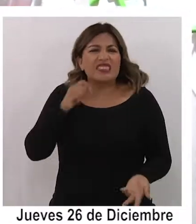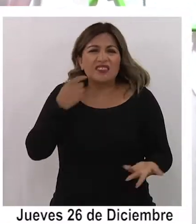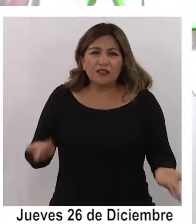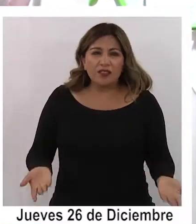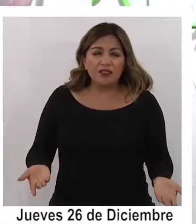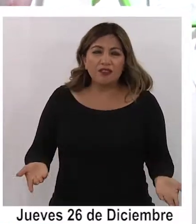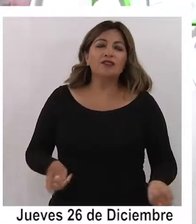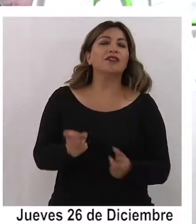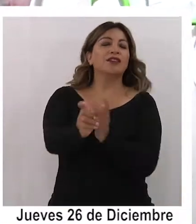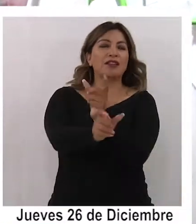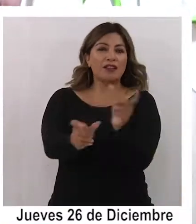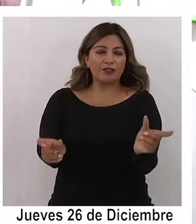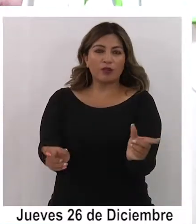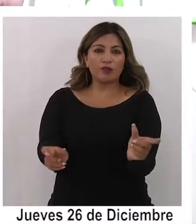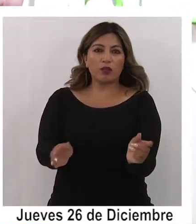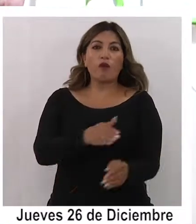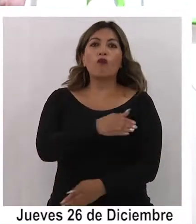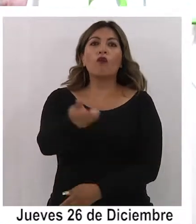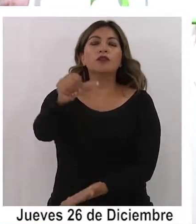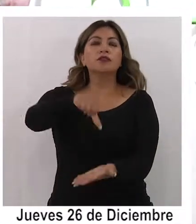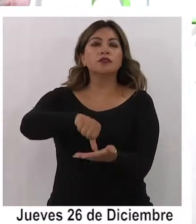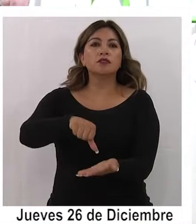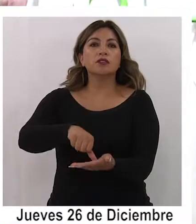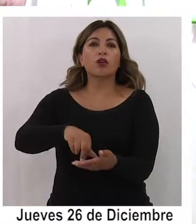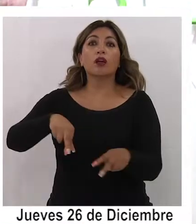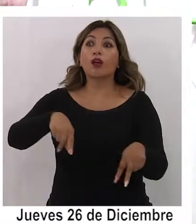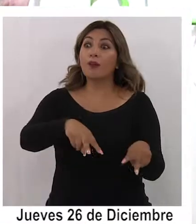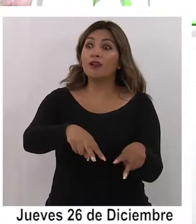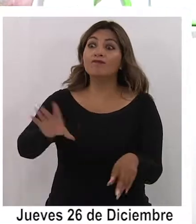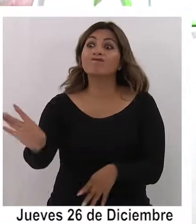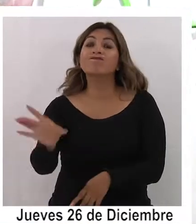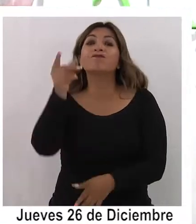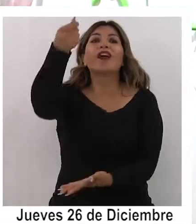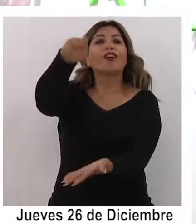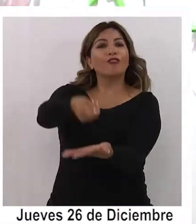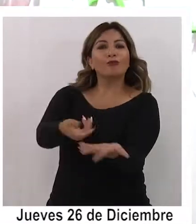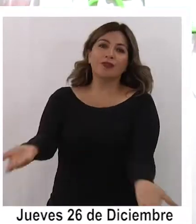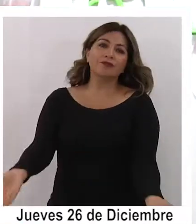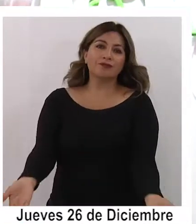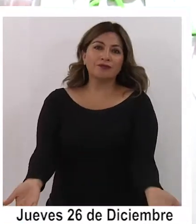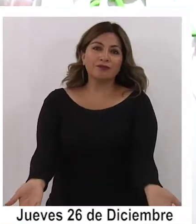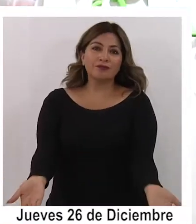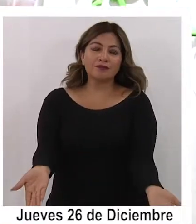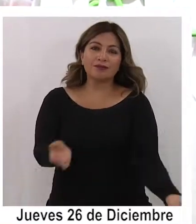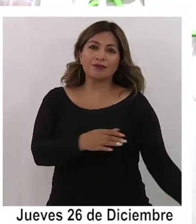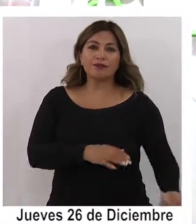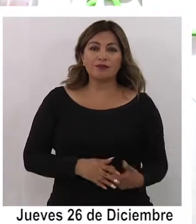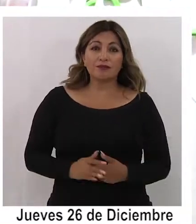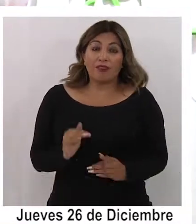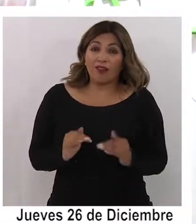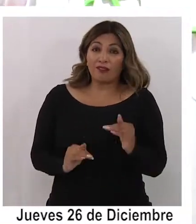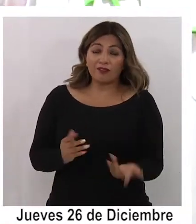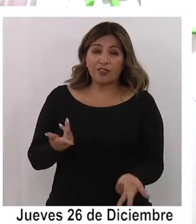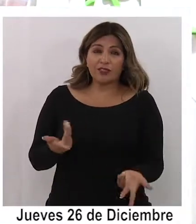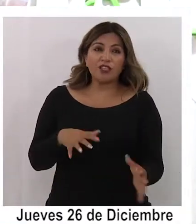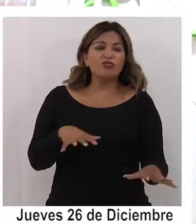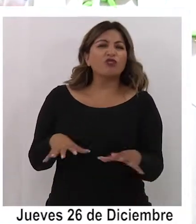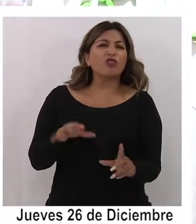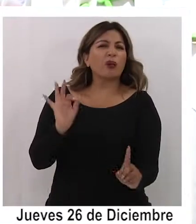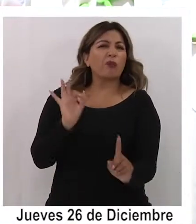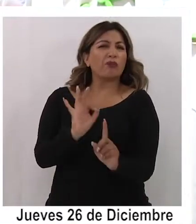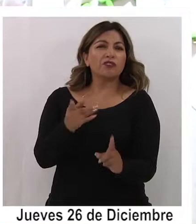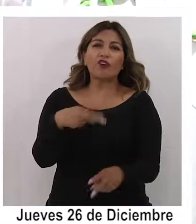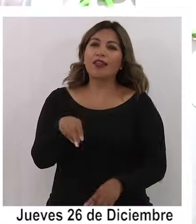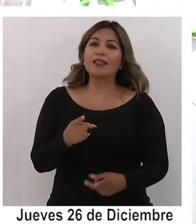eso? De que la gente va al centro y al paso encuentra lo que necesita. Y muchas veces son cosas